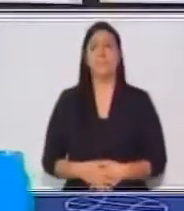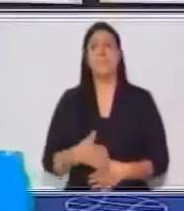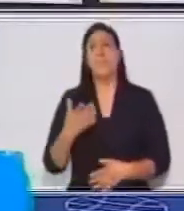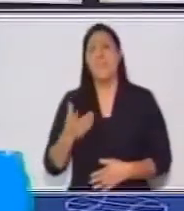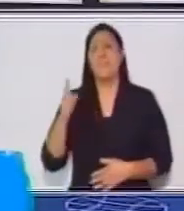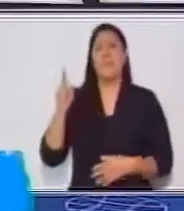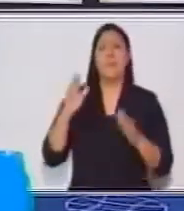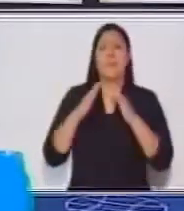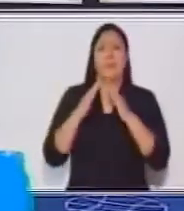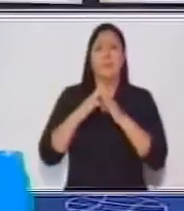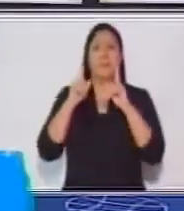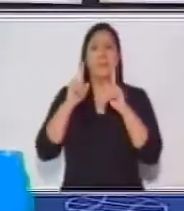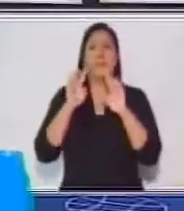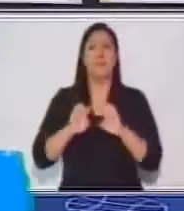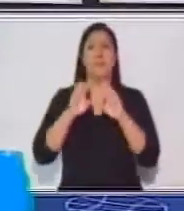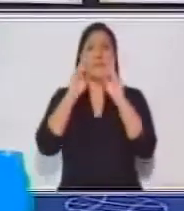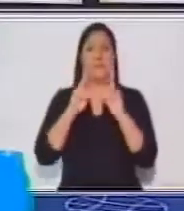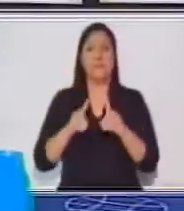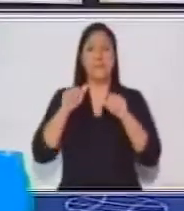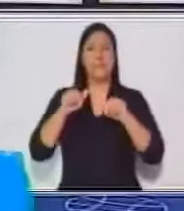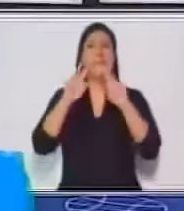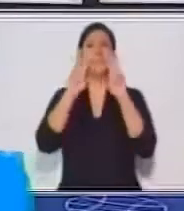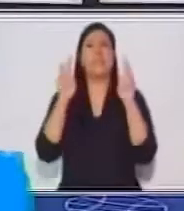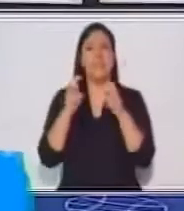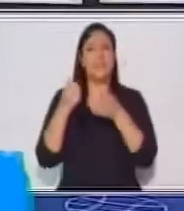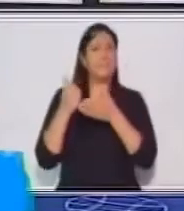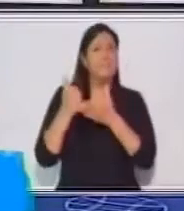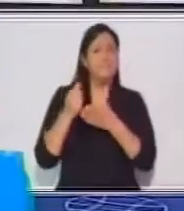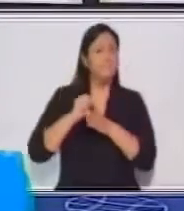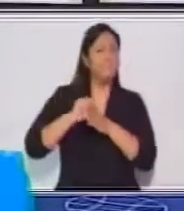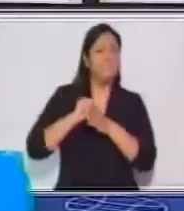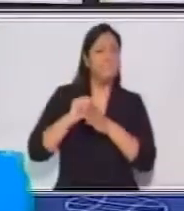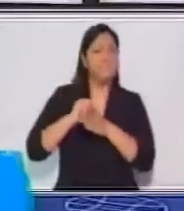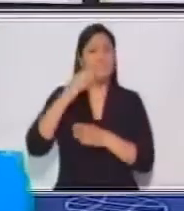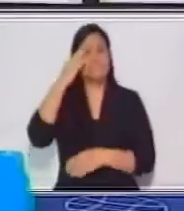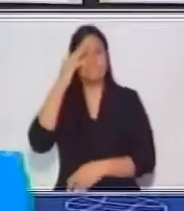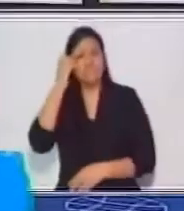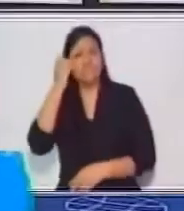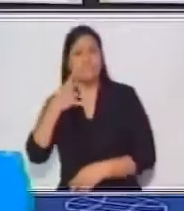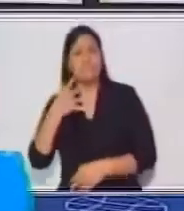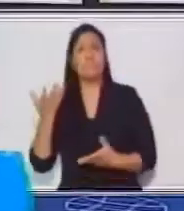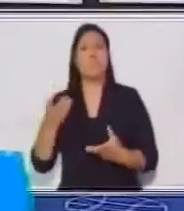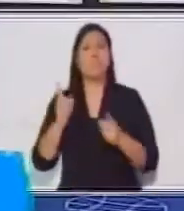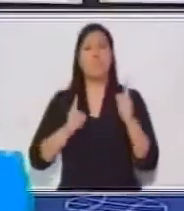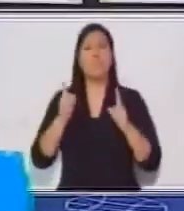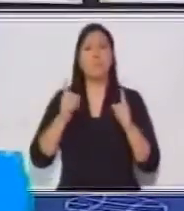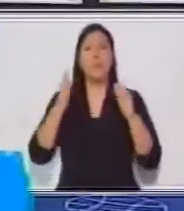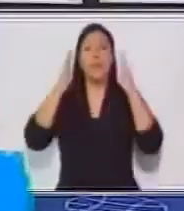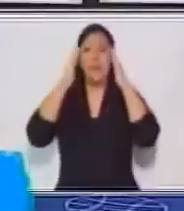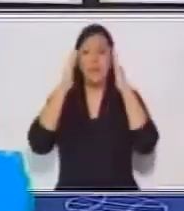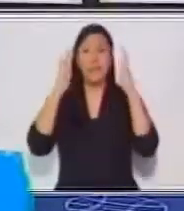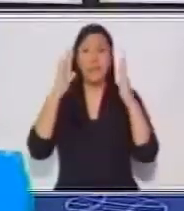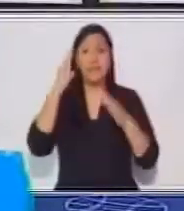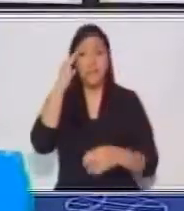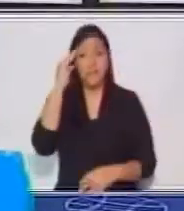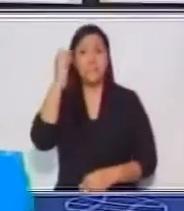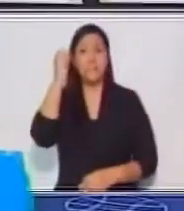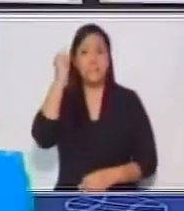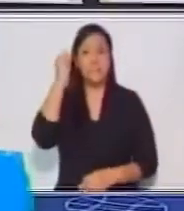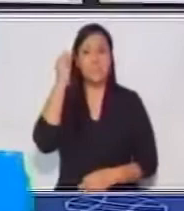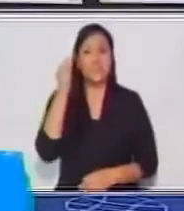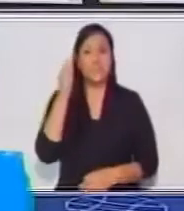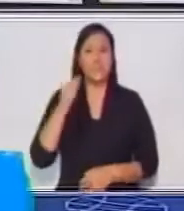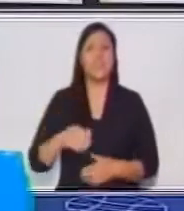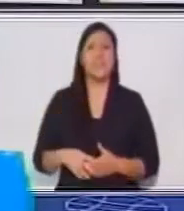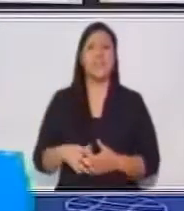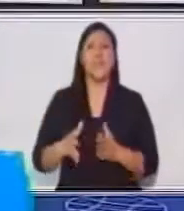discapacidad, este tema les ayudará a ejercitar habilidades y destrezas como la atención, la memoria,